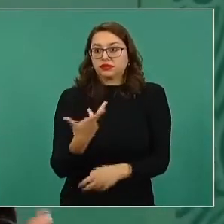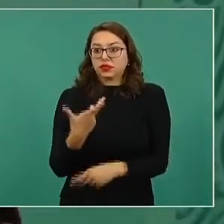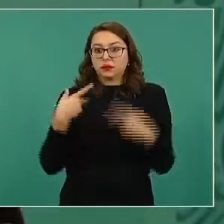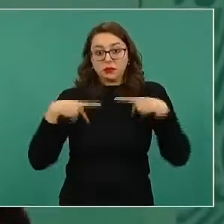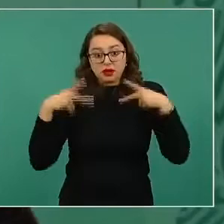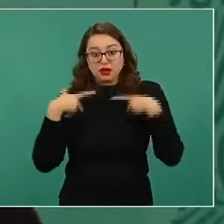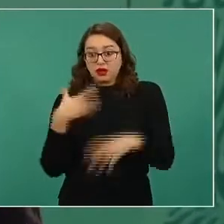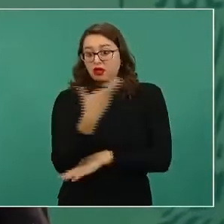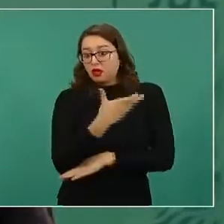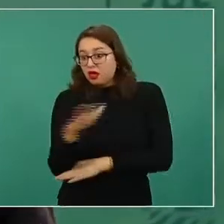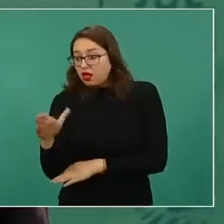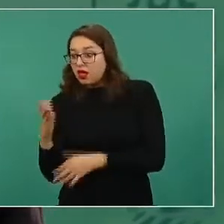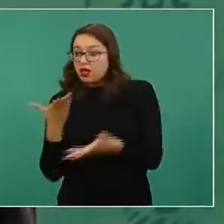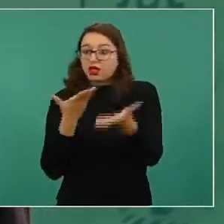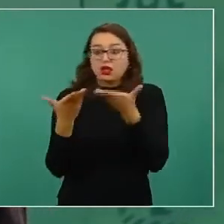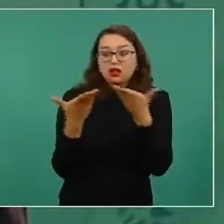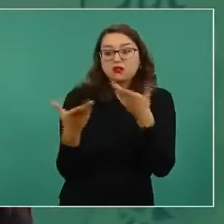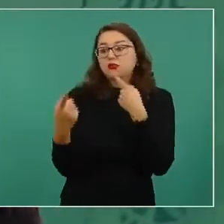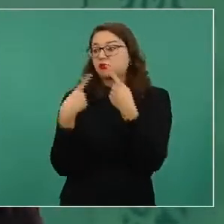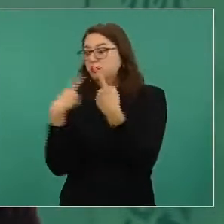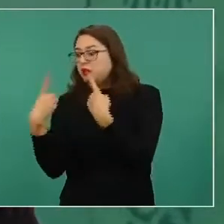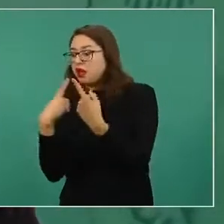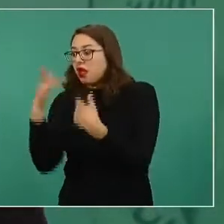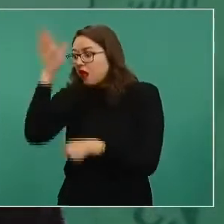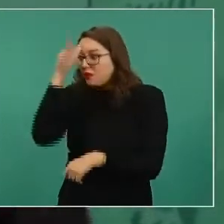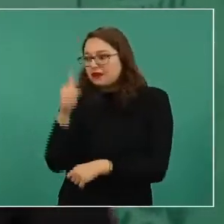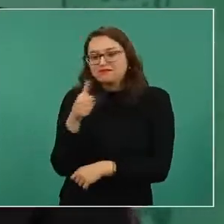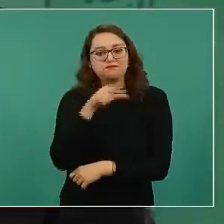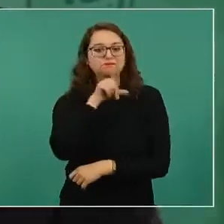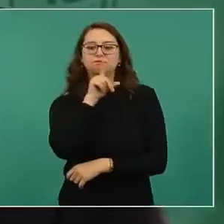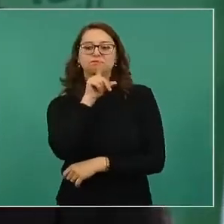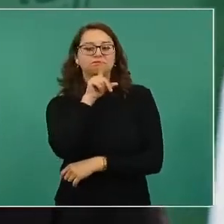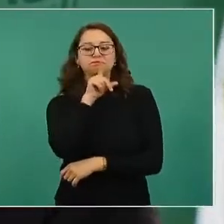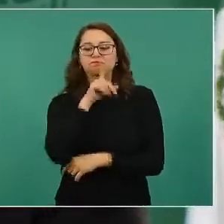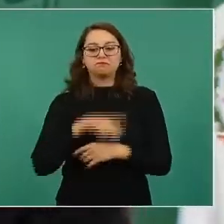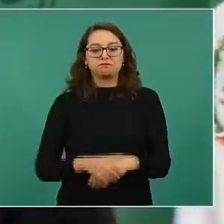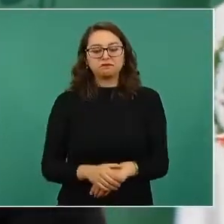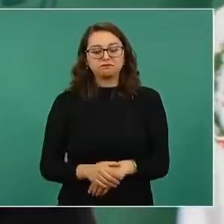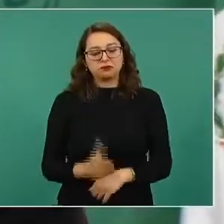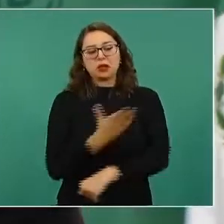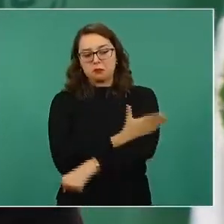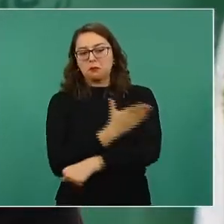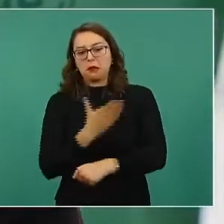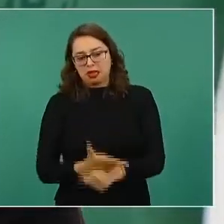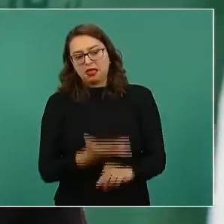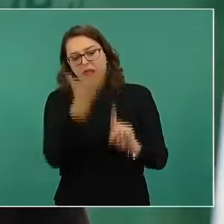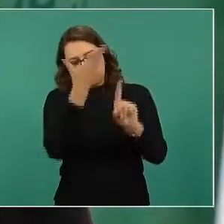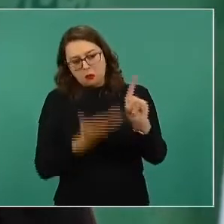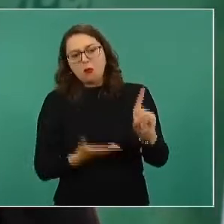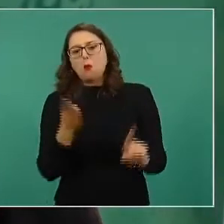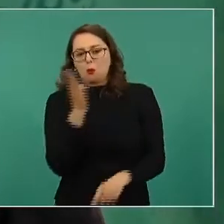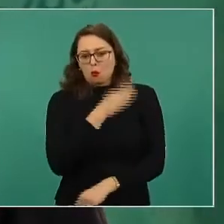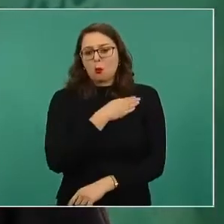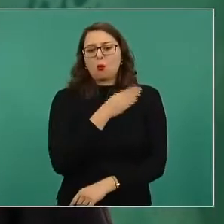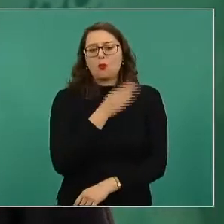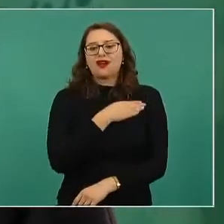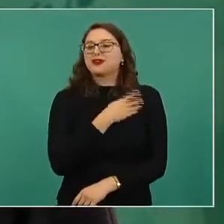porque no entendió, a pesar de ser un hombre bueno,